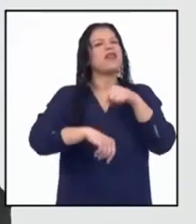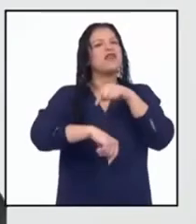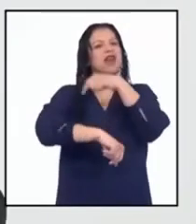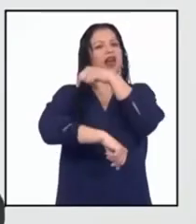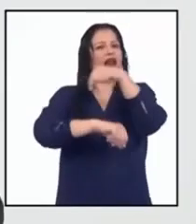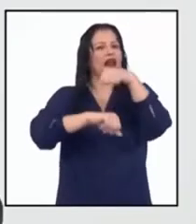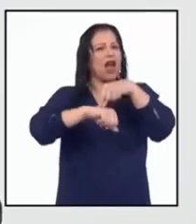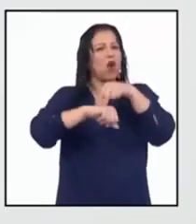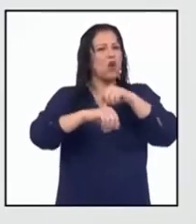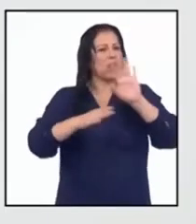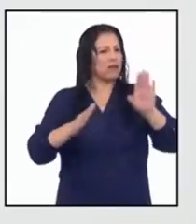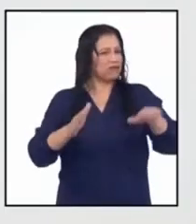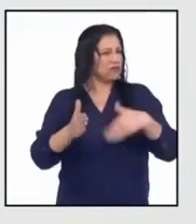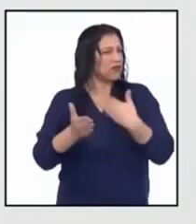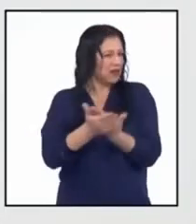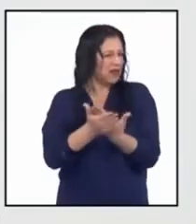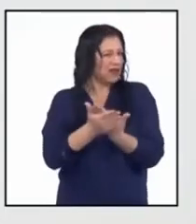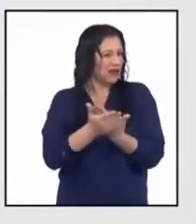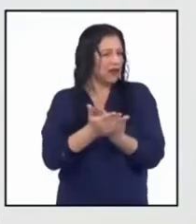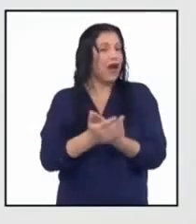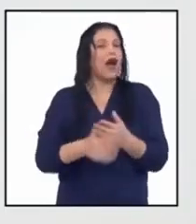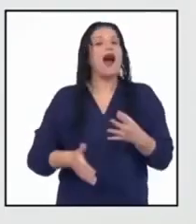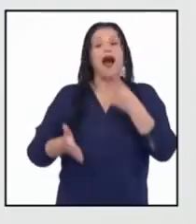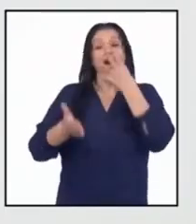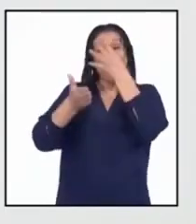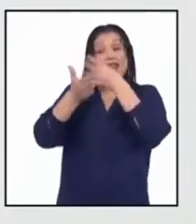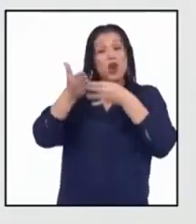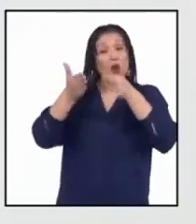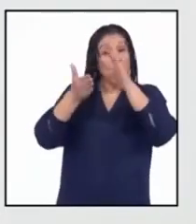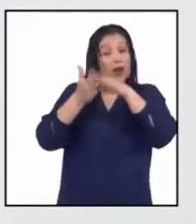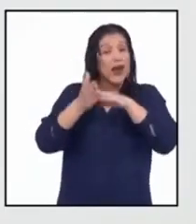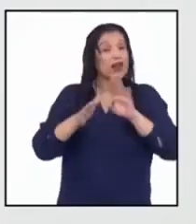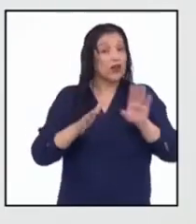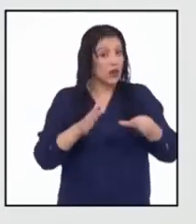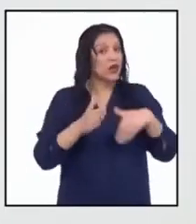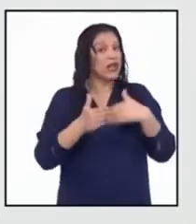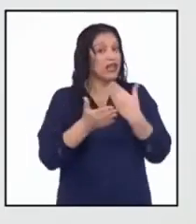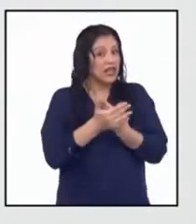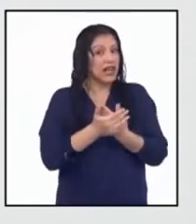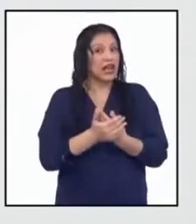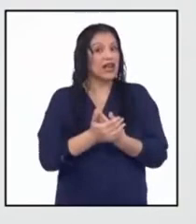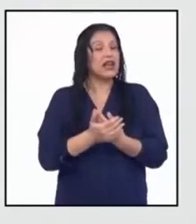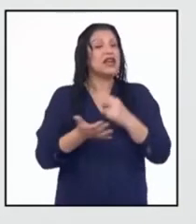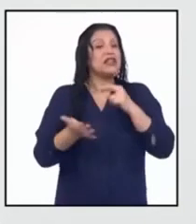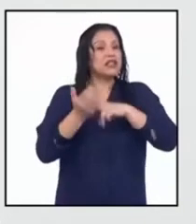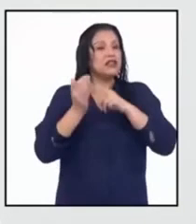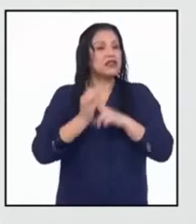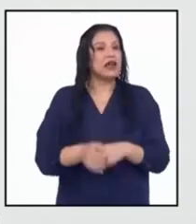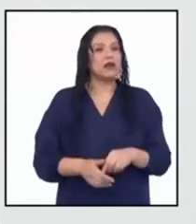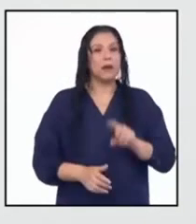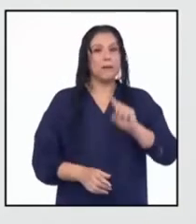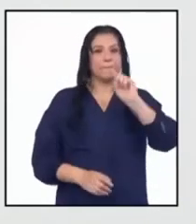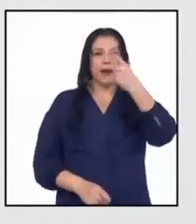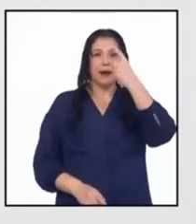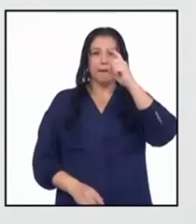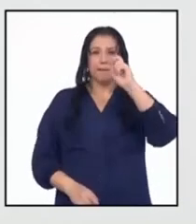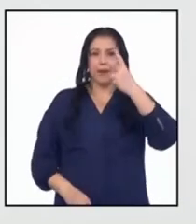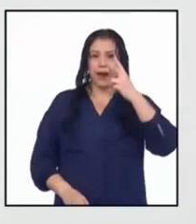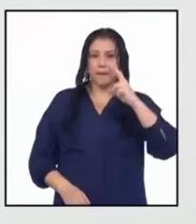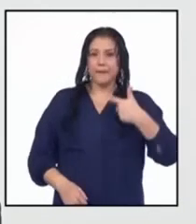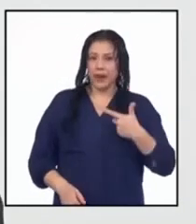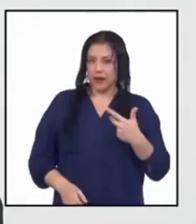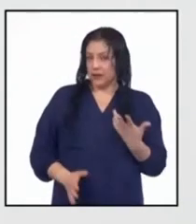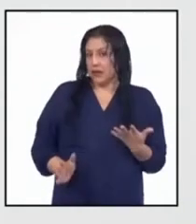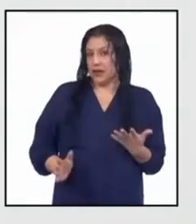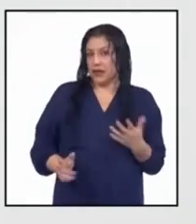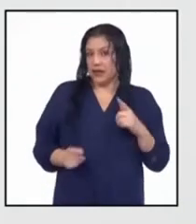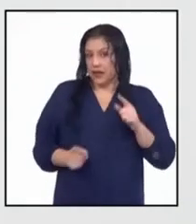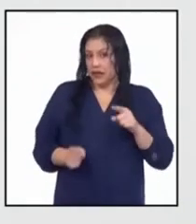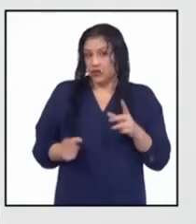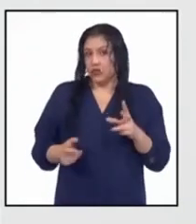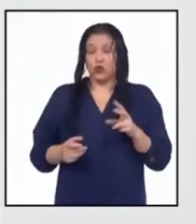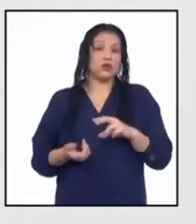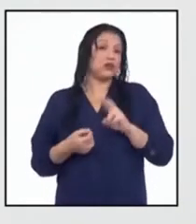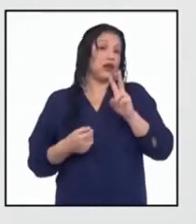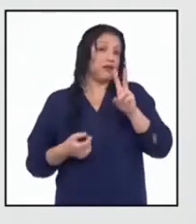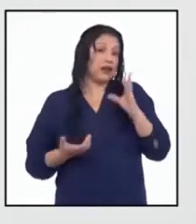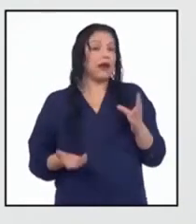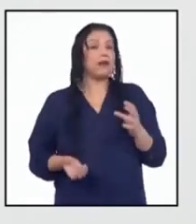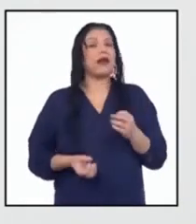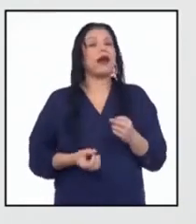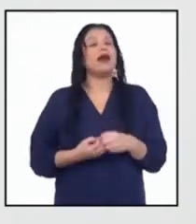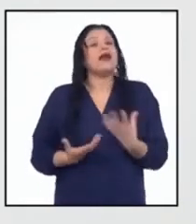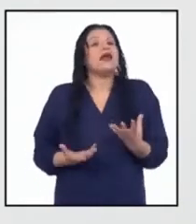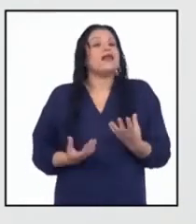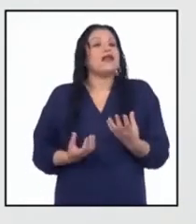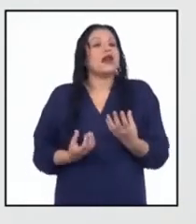Buen ejemplo. El horario de llegada denota un orden. Por lo tanto, es una variable